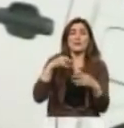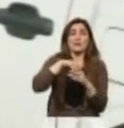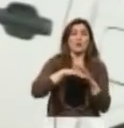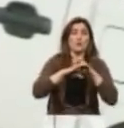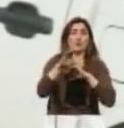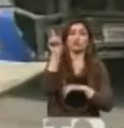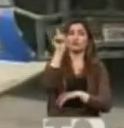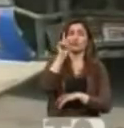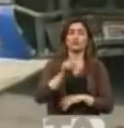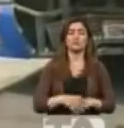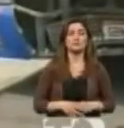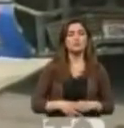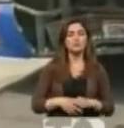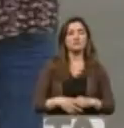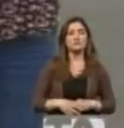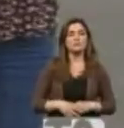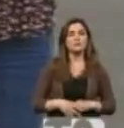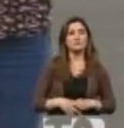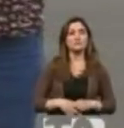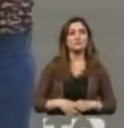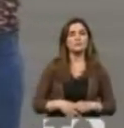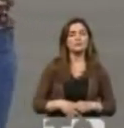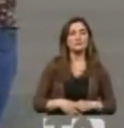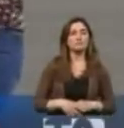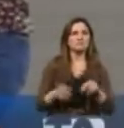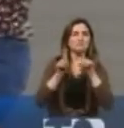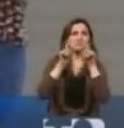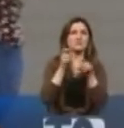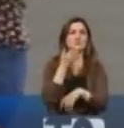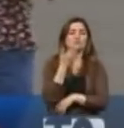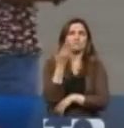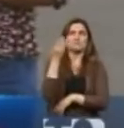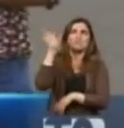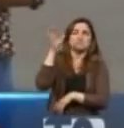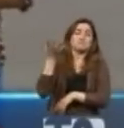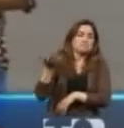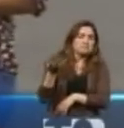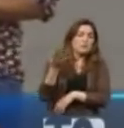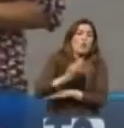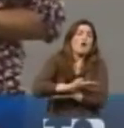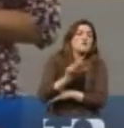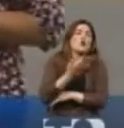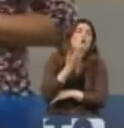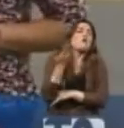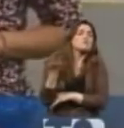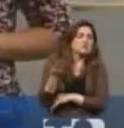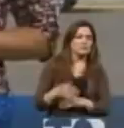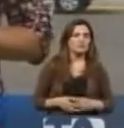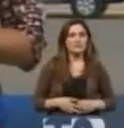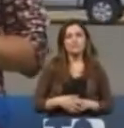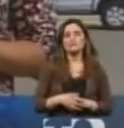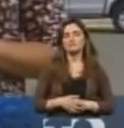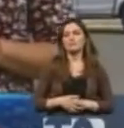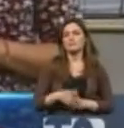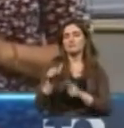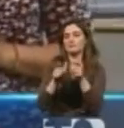pasajeros de las unidades de transporte público. Pero seguro se preguntará cómo va a estar el clima durante estos 4 días de feriado en todo el país.